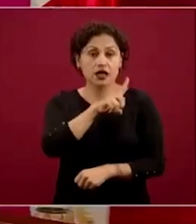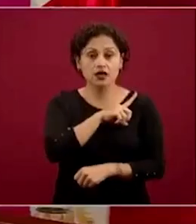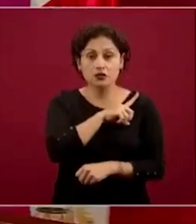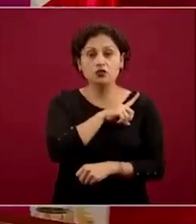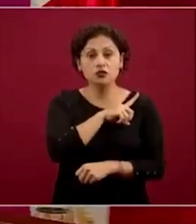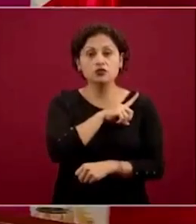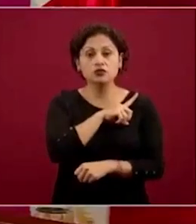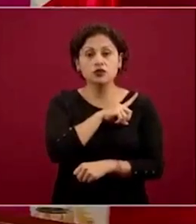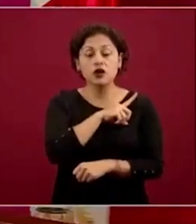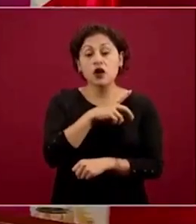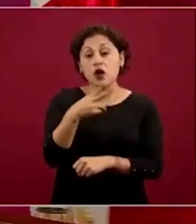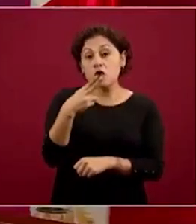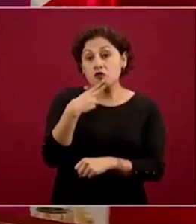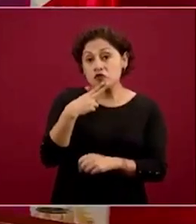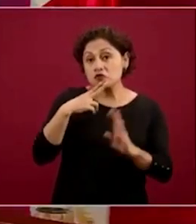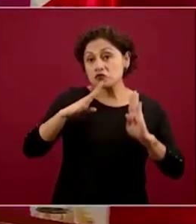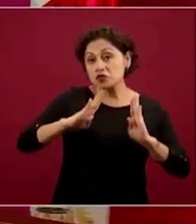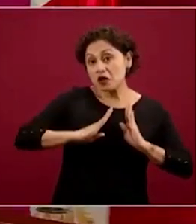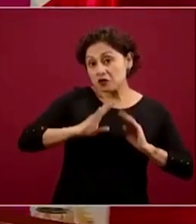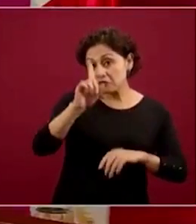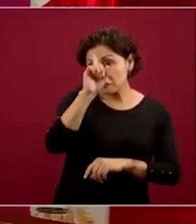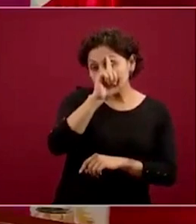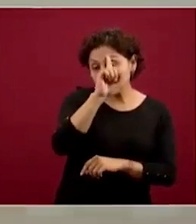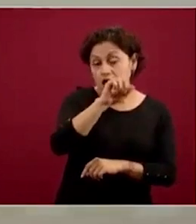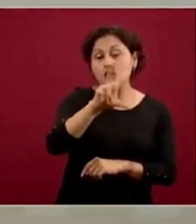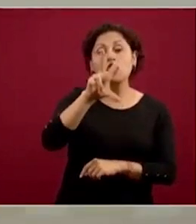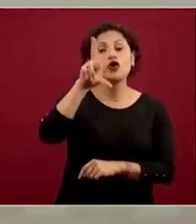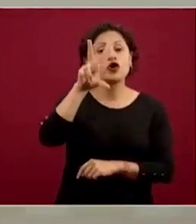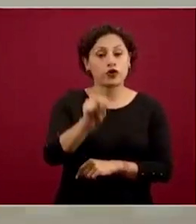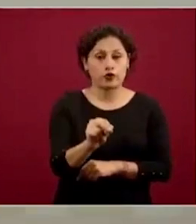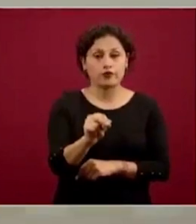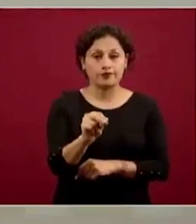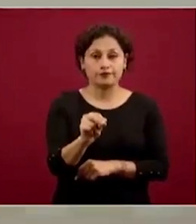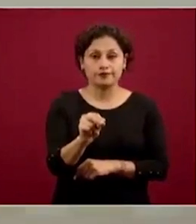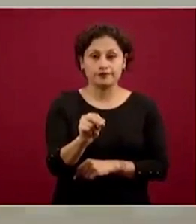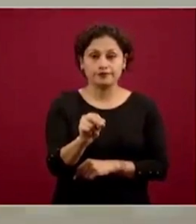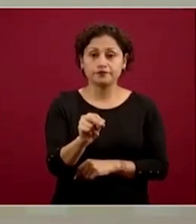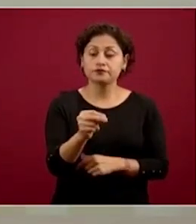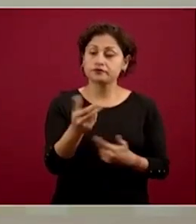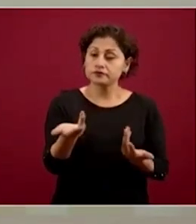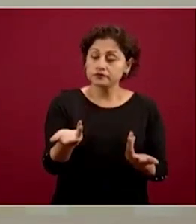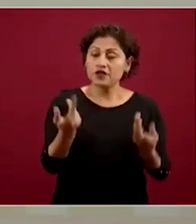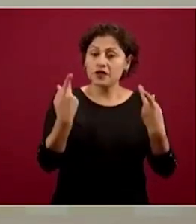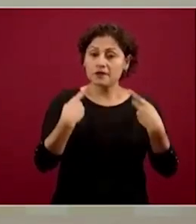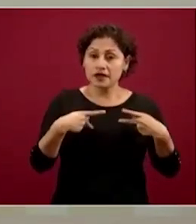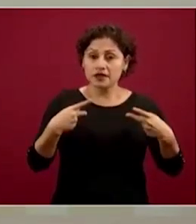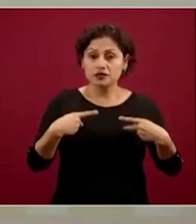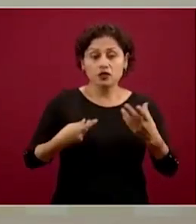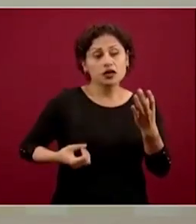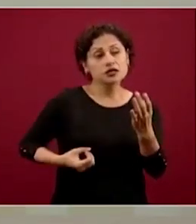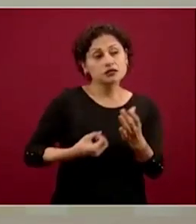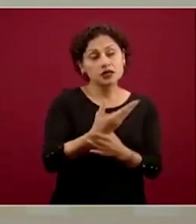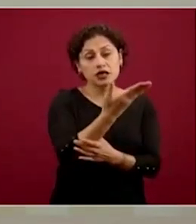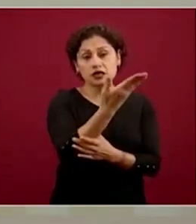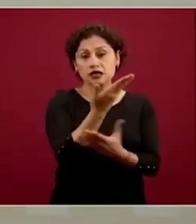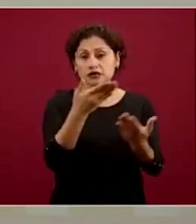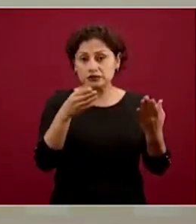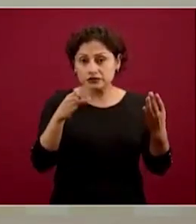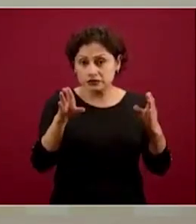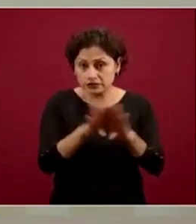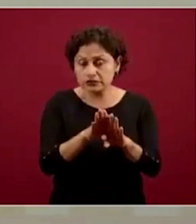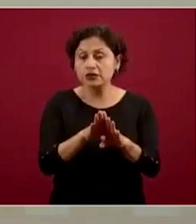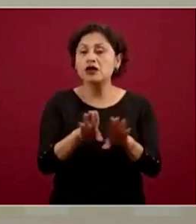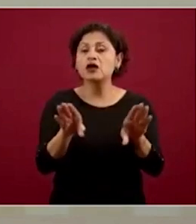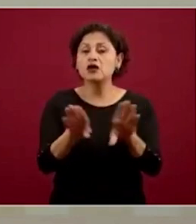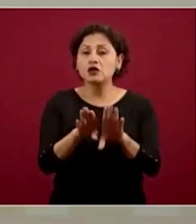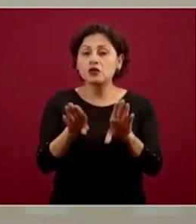preferente con la que podemos reducir la movilidad pública, por muchas razones, pero destaco dos. Una,